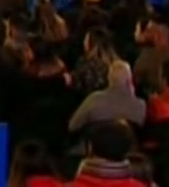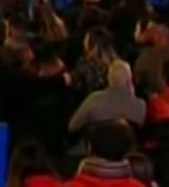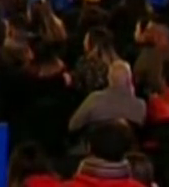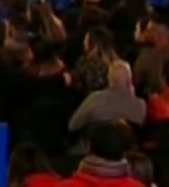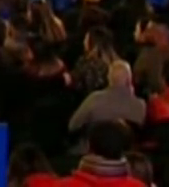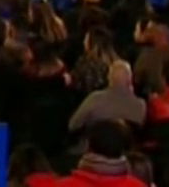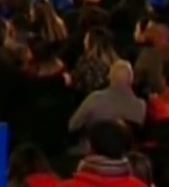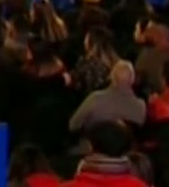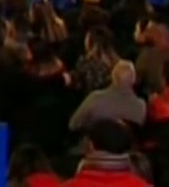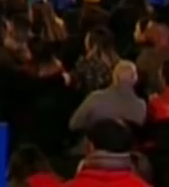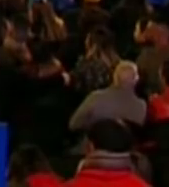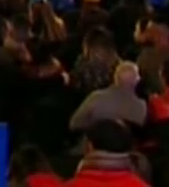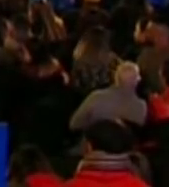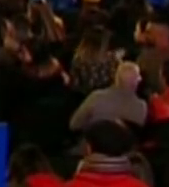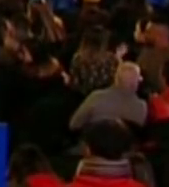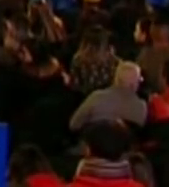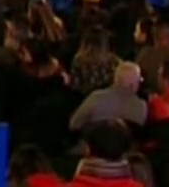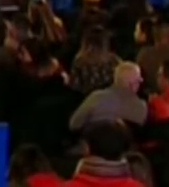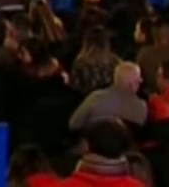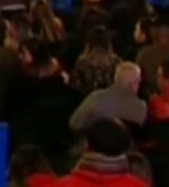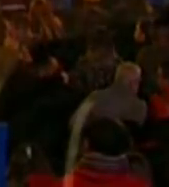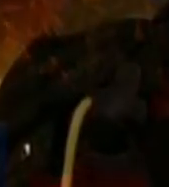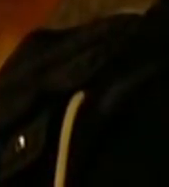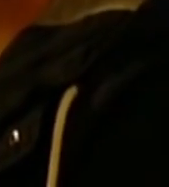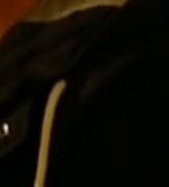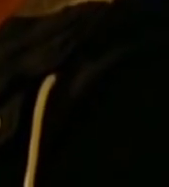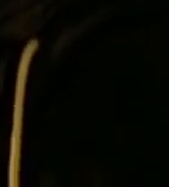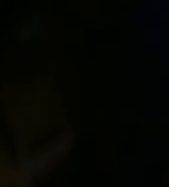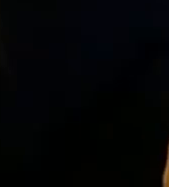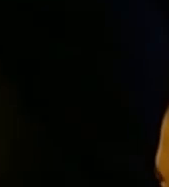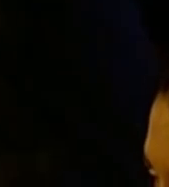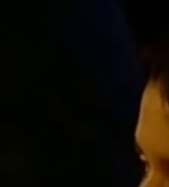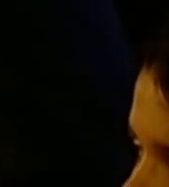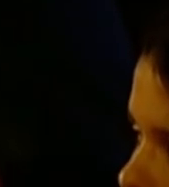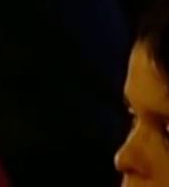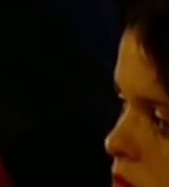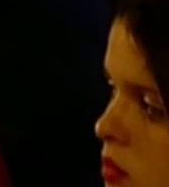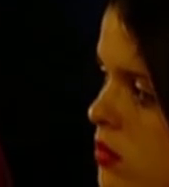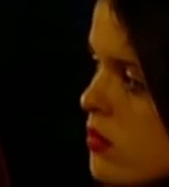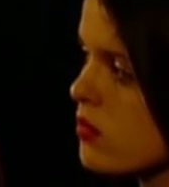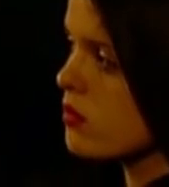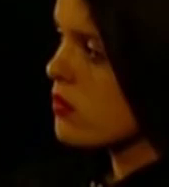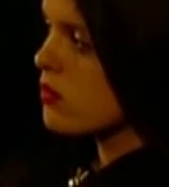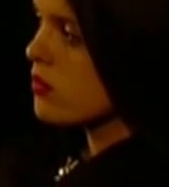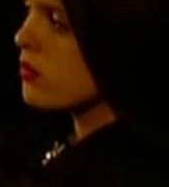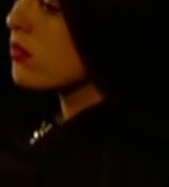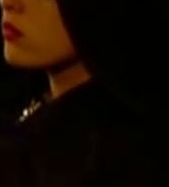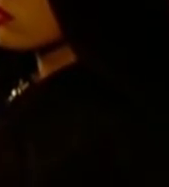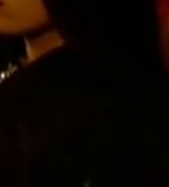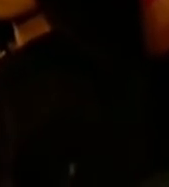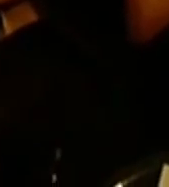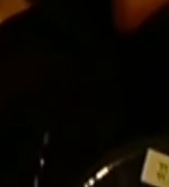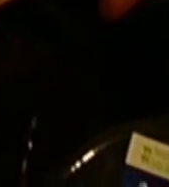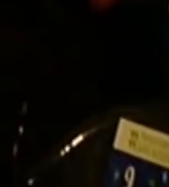historia, la que están firmando, la que están haciendo las 8 murgas que han conseguido una plaza en esta gran final. Y por delante